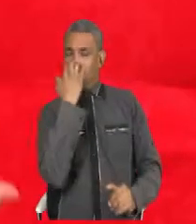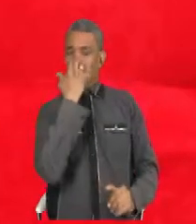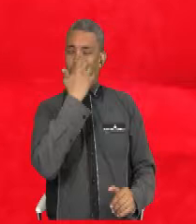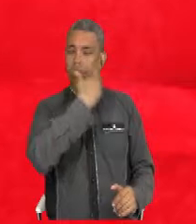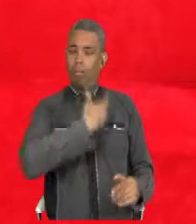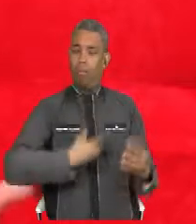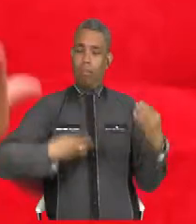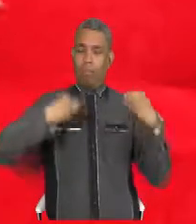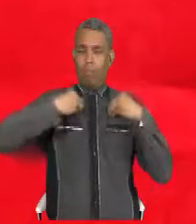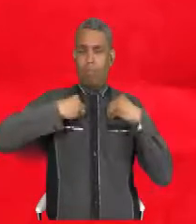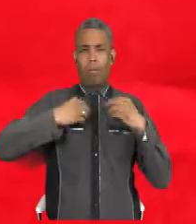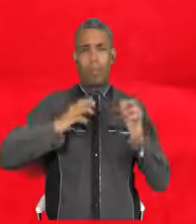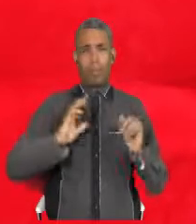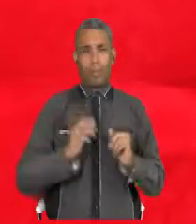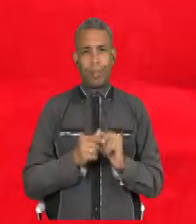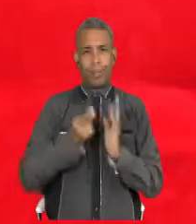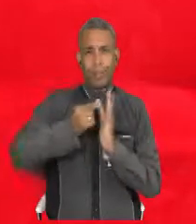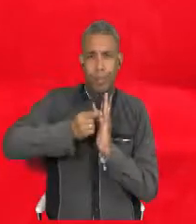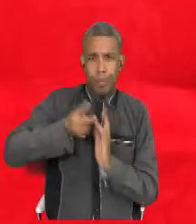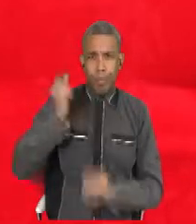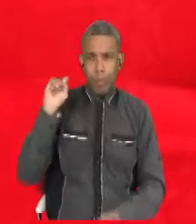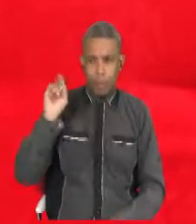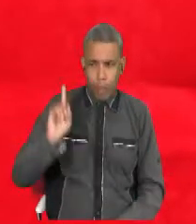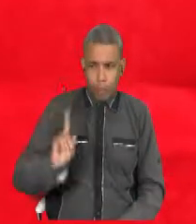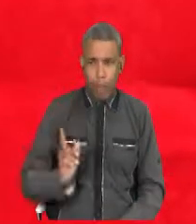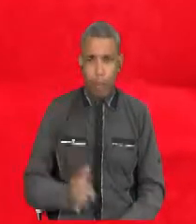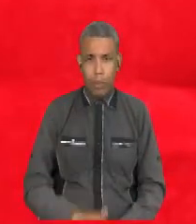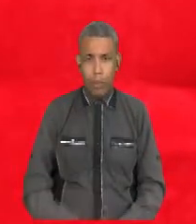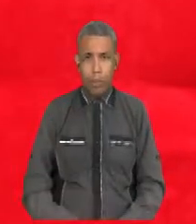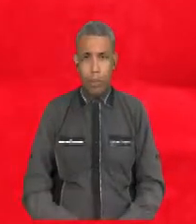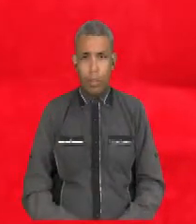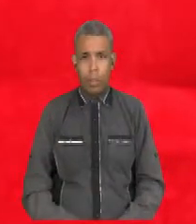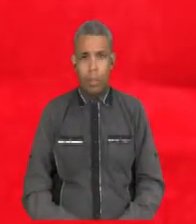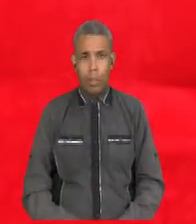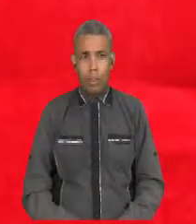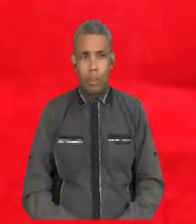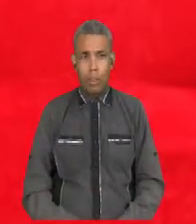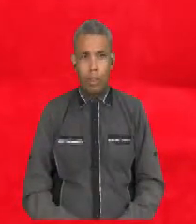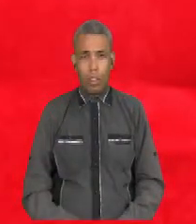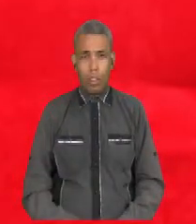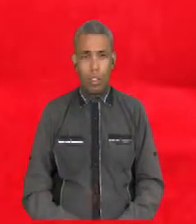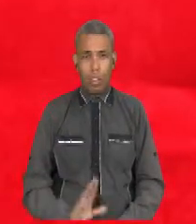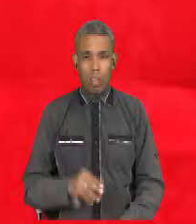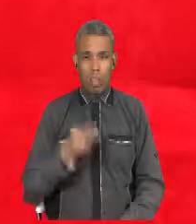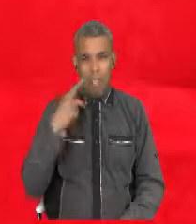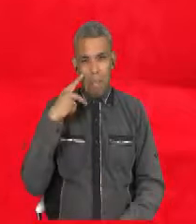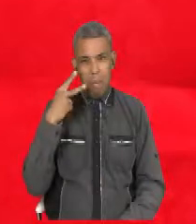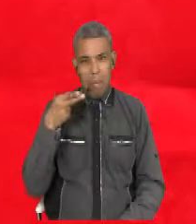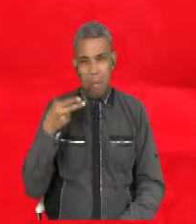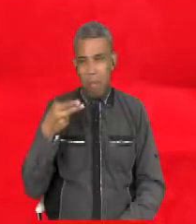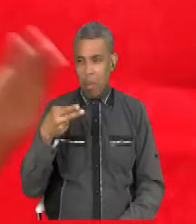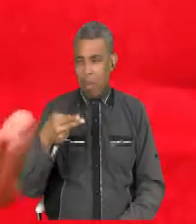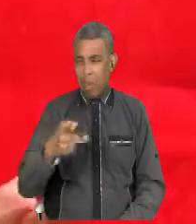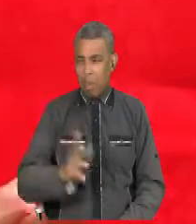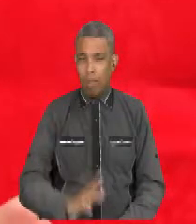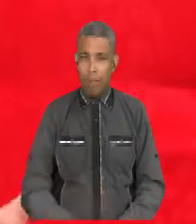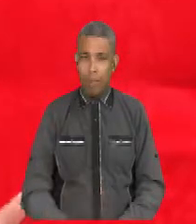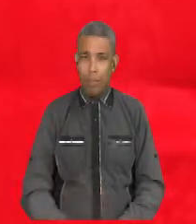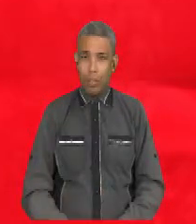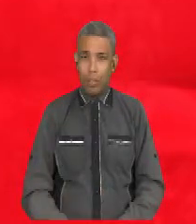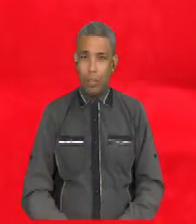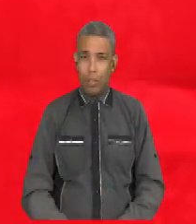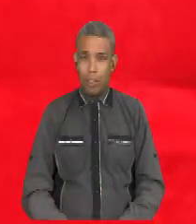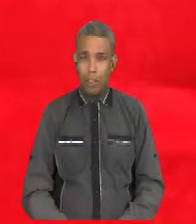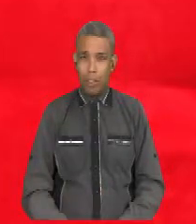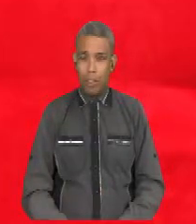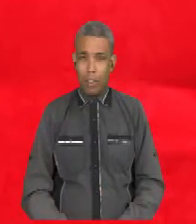llevamos mucho tiempo con la persona que amamos, se torna un poco monótono. Sí, es como para revivir nuevamente